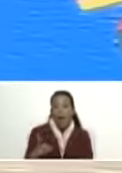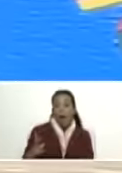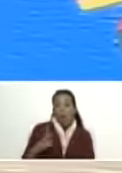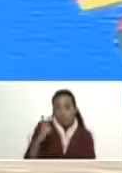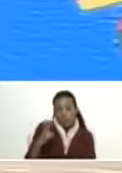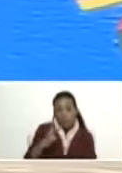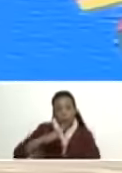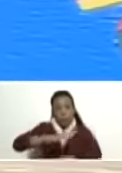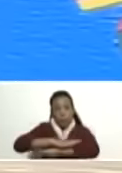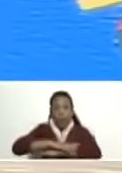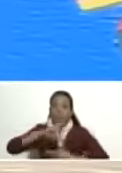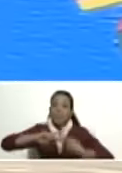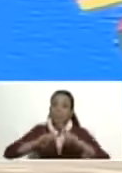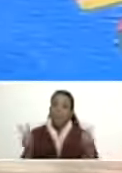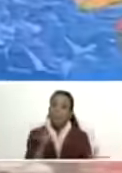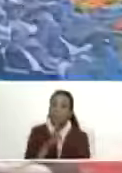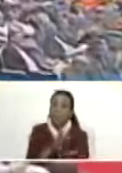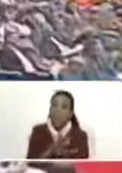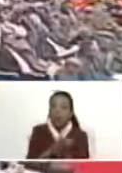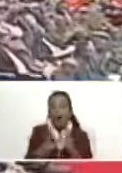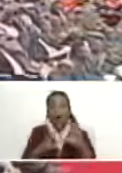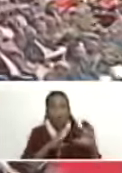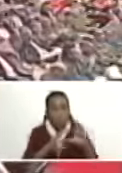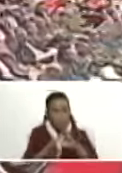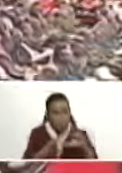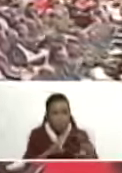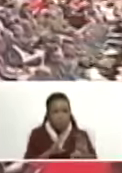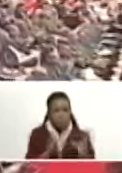diplomática, pacífica, de diálogo.